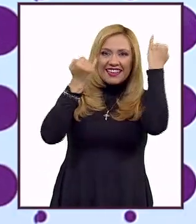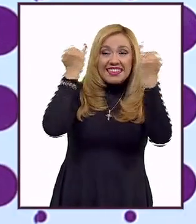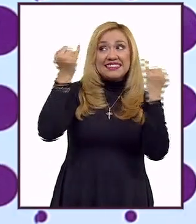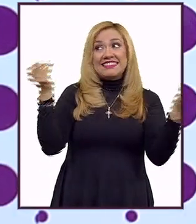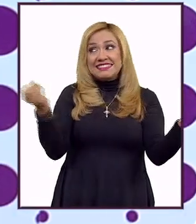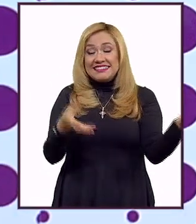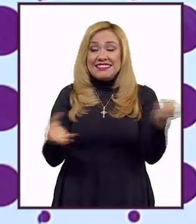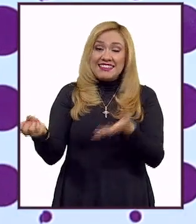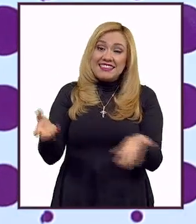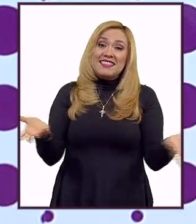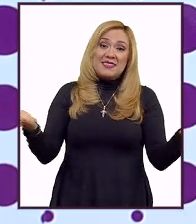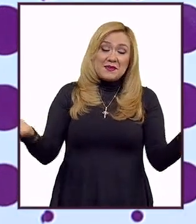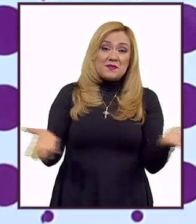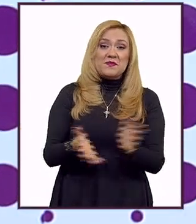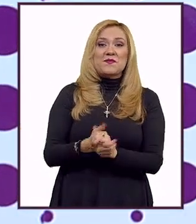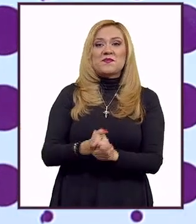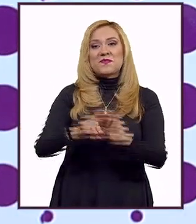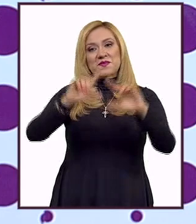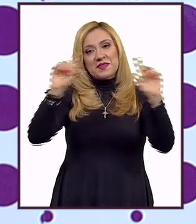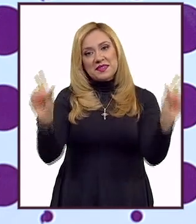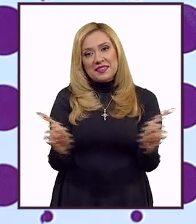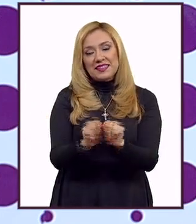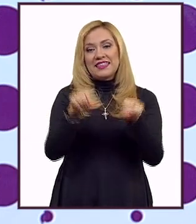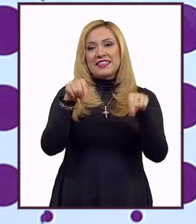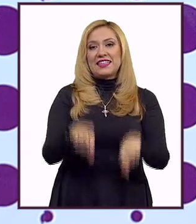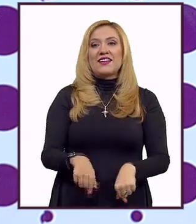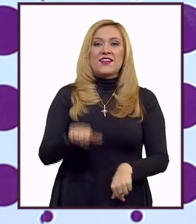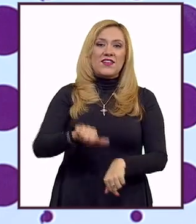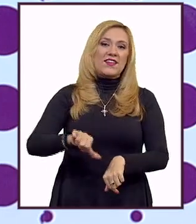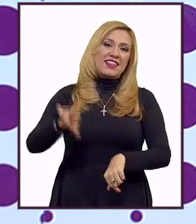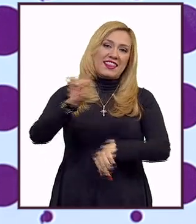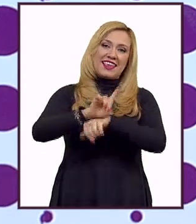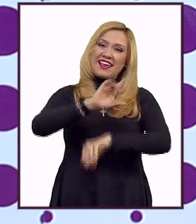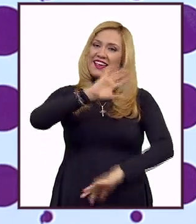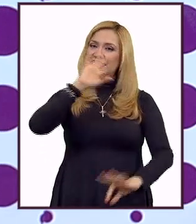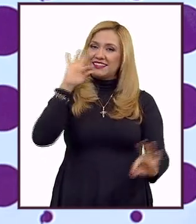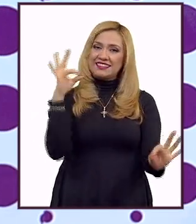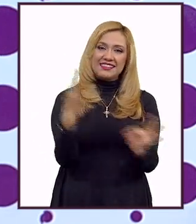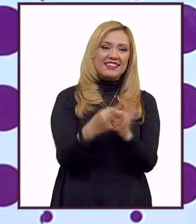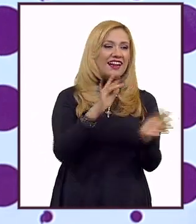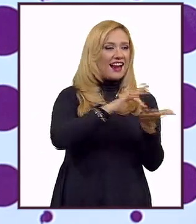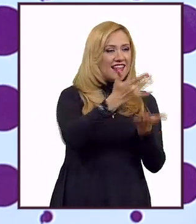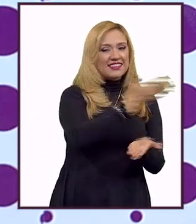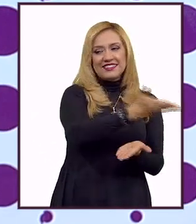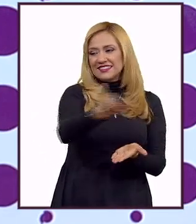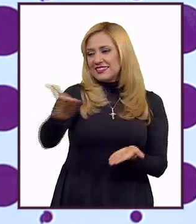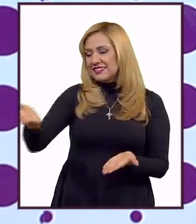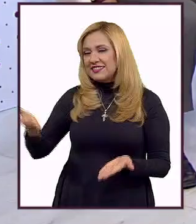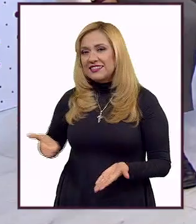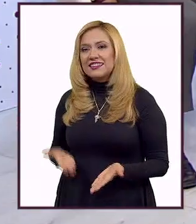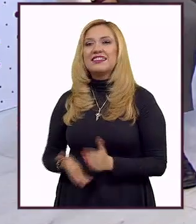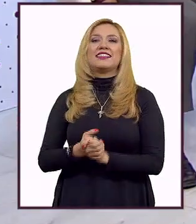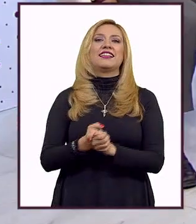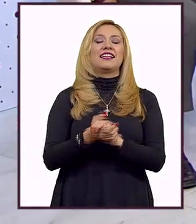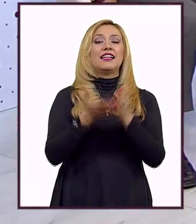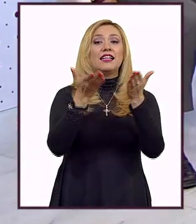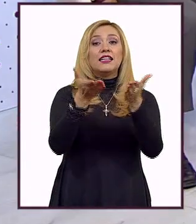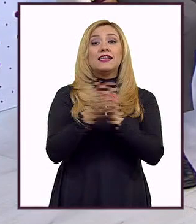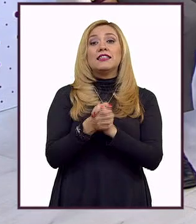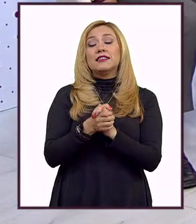fuertes nos quedamos, concluimos el programa. Les agradezco a los tres, Sara, también te agradezco que haya estado